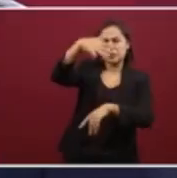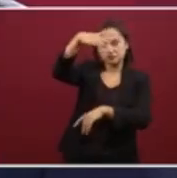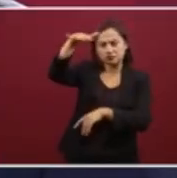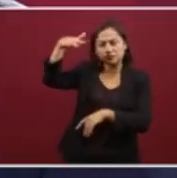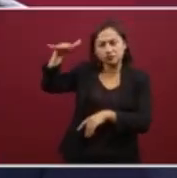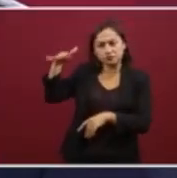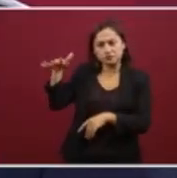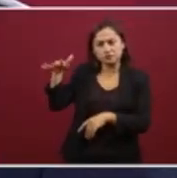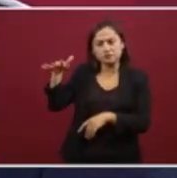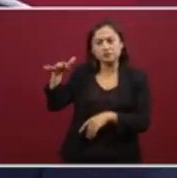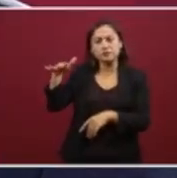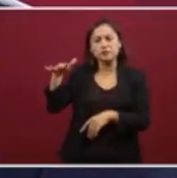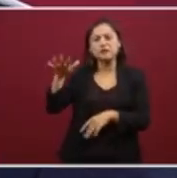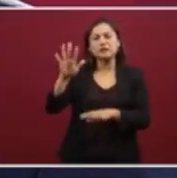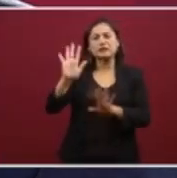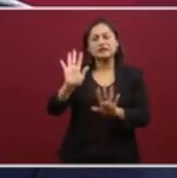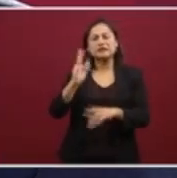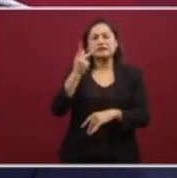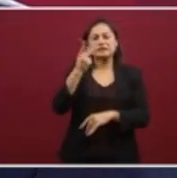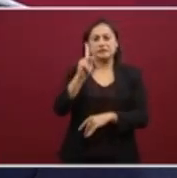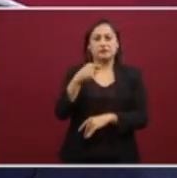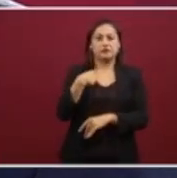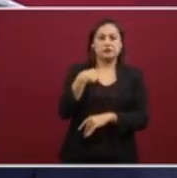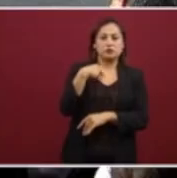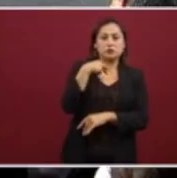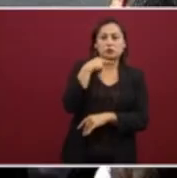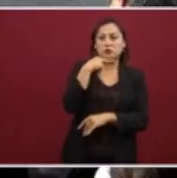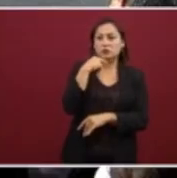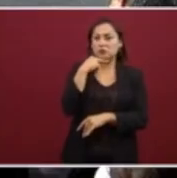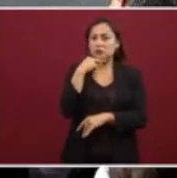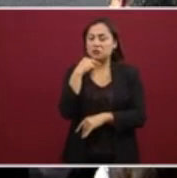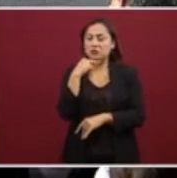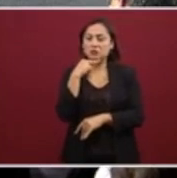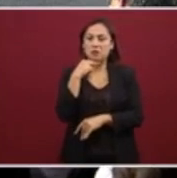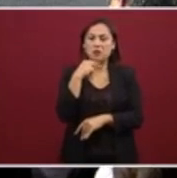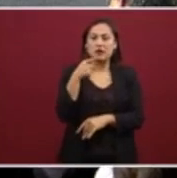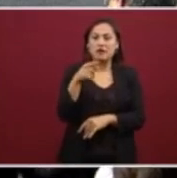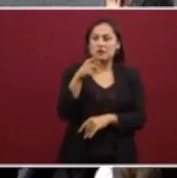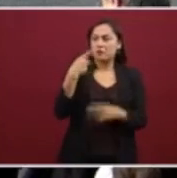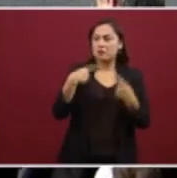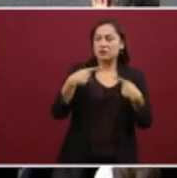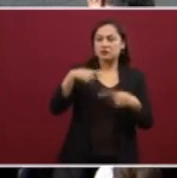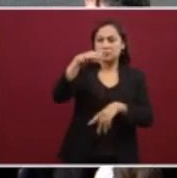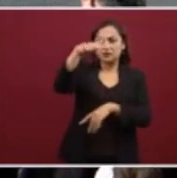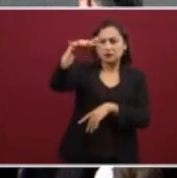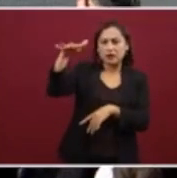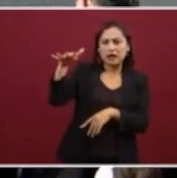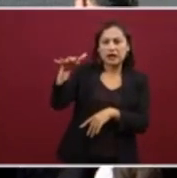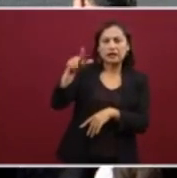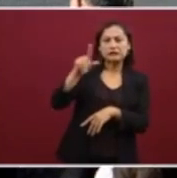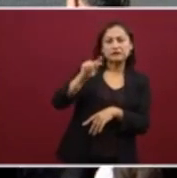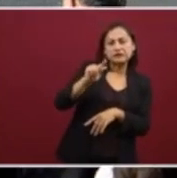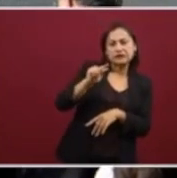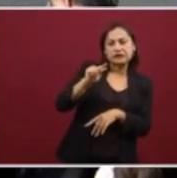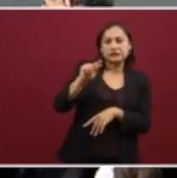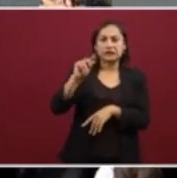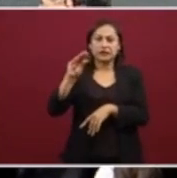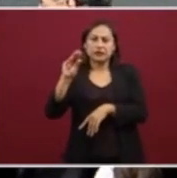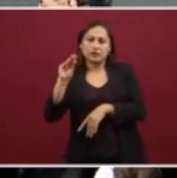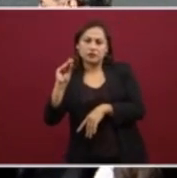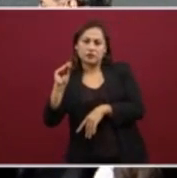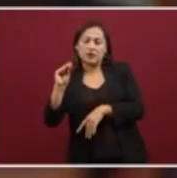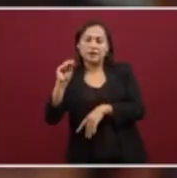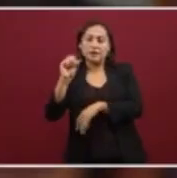que personas de la tercera edad, estamos hablando de 70, 80, 90 años, para hacer un trámite de